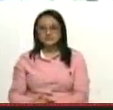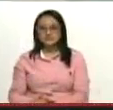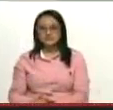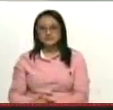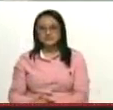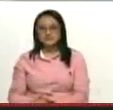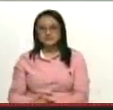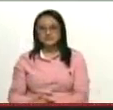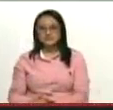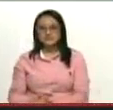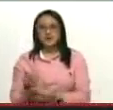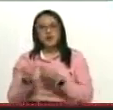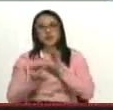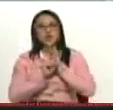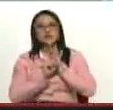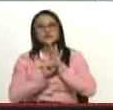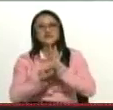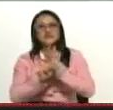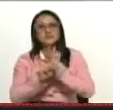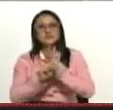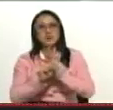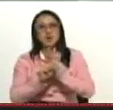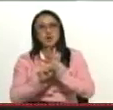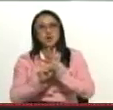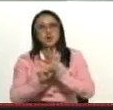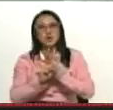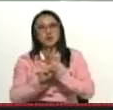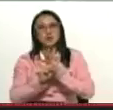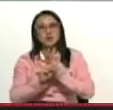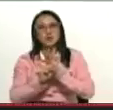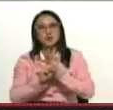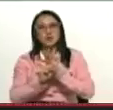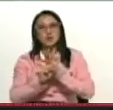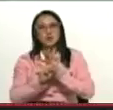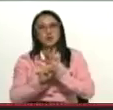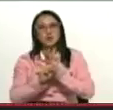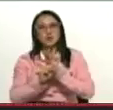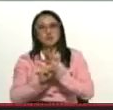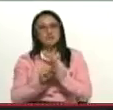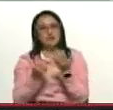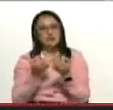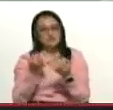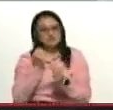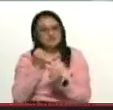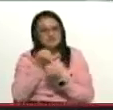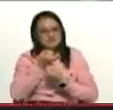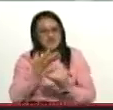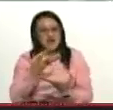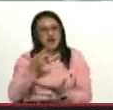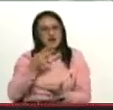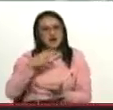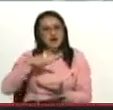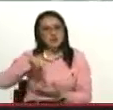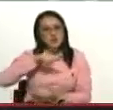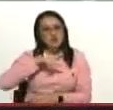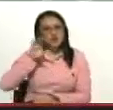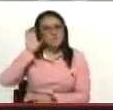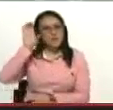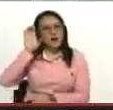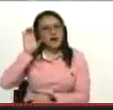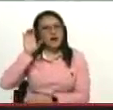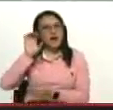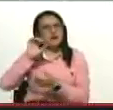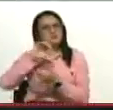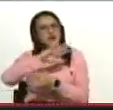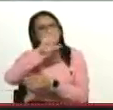como el símbolo como la metáfora de lo que es magnífico en nuestras civilización caribeña